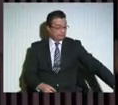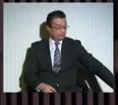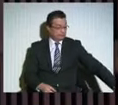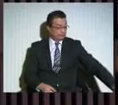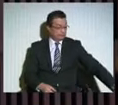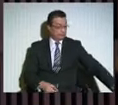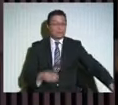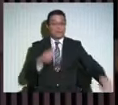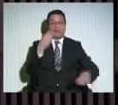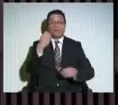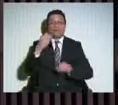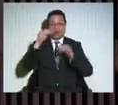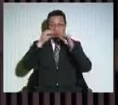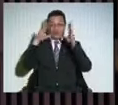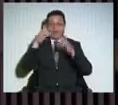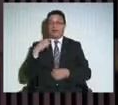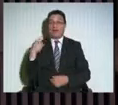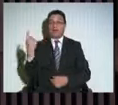Bueno, muy buenos días a todos.